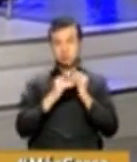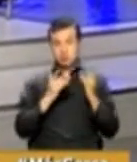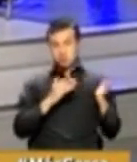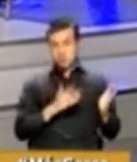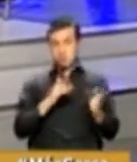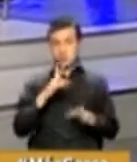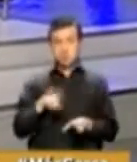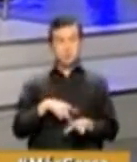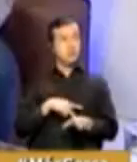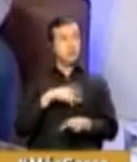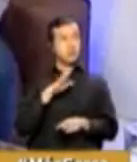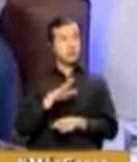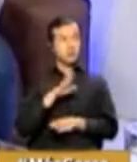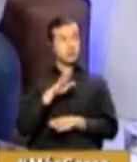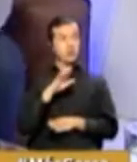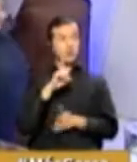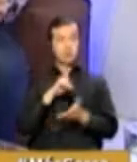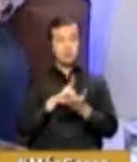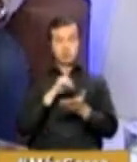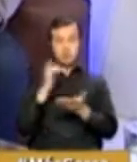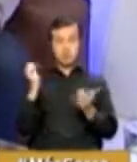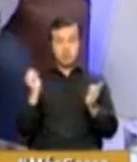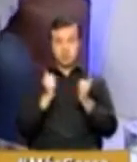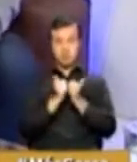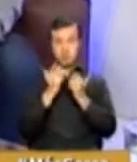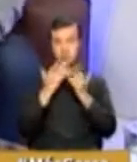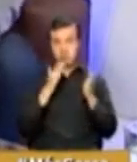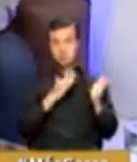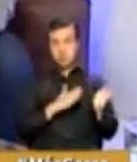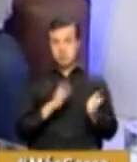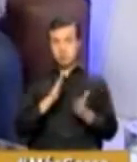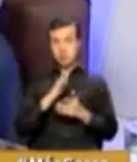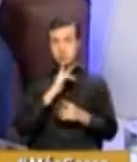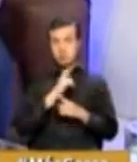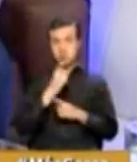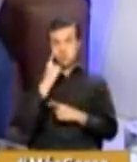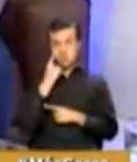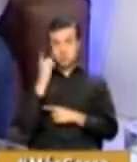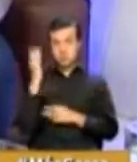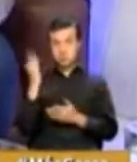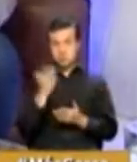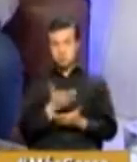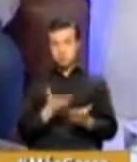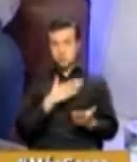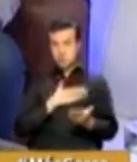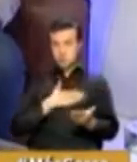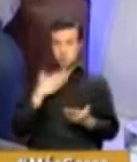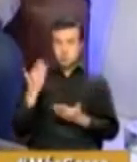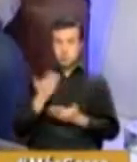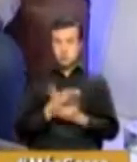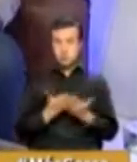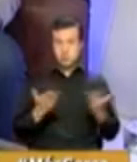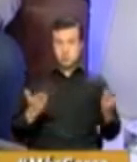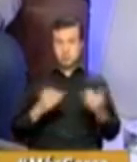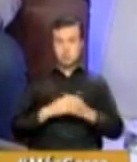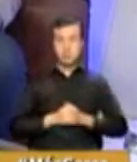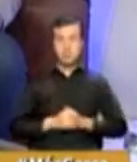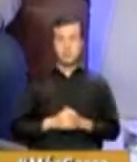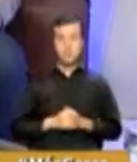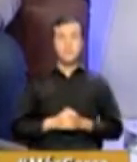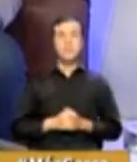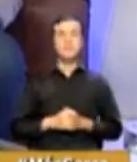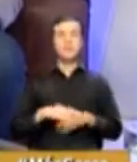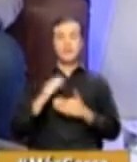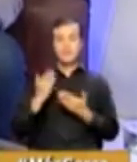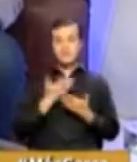de un especialista como es el doctor que nos acompaña. Precisamente usted tiene ahí, dele claro la bienvenida sí, por supuesto. A nuestros invitados de hoy. Vamos a